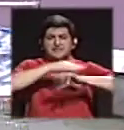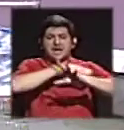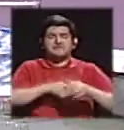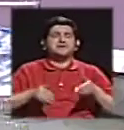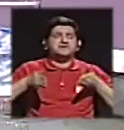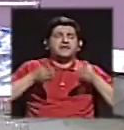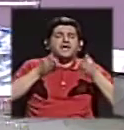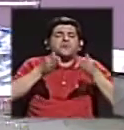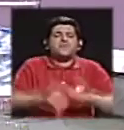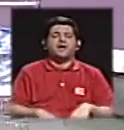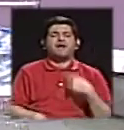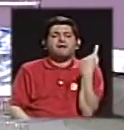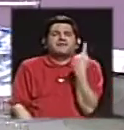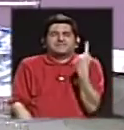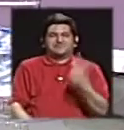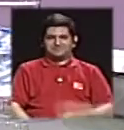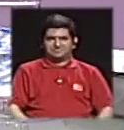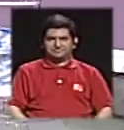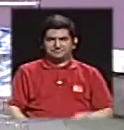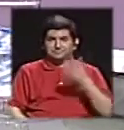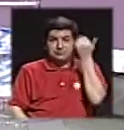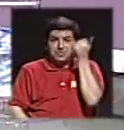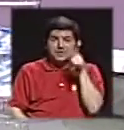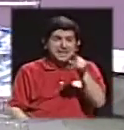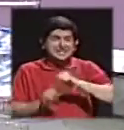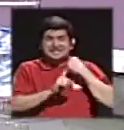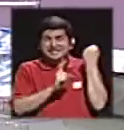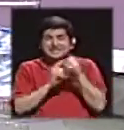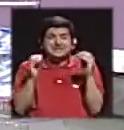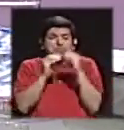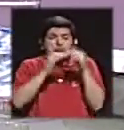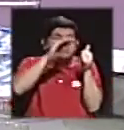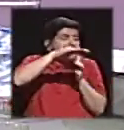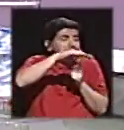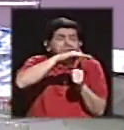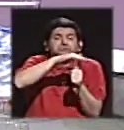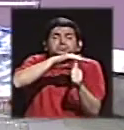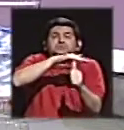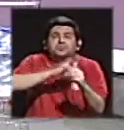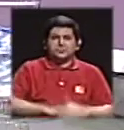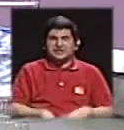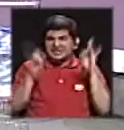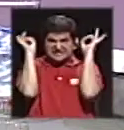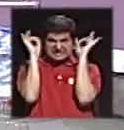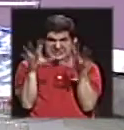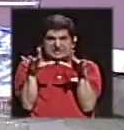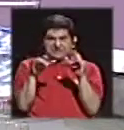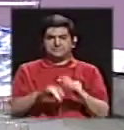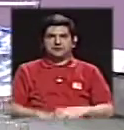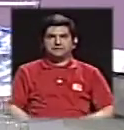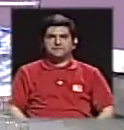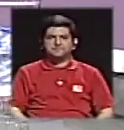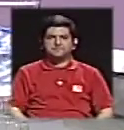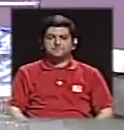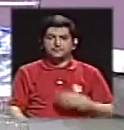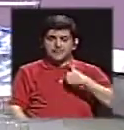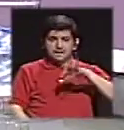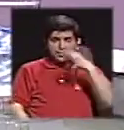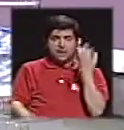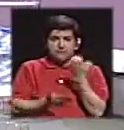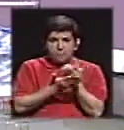callejón, ¿verdad? Porque es lo más clandestino, lo más terrible. Cuando hay